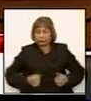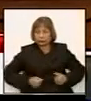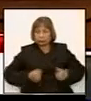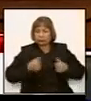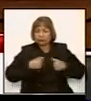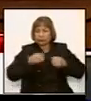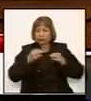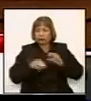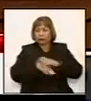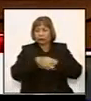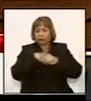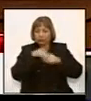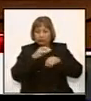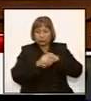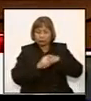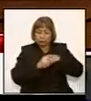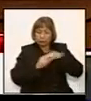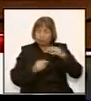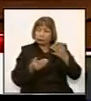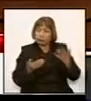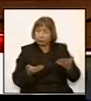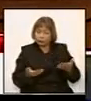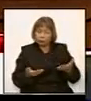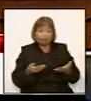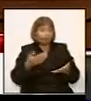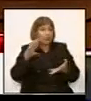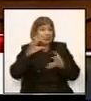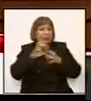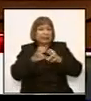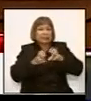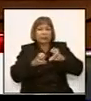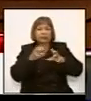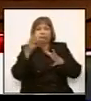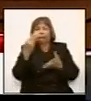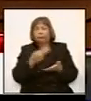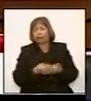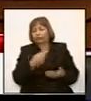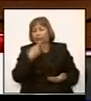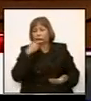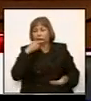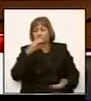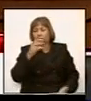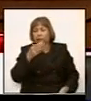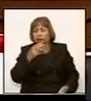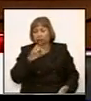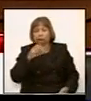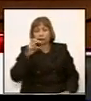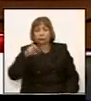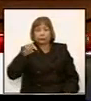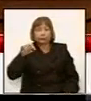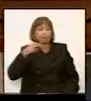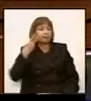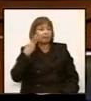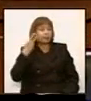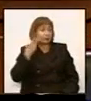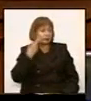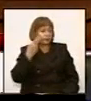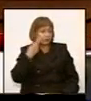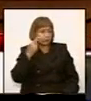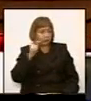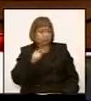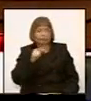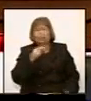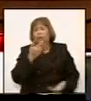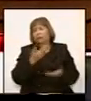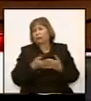manera adecuada y que muchas veces cae en las garras, como bien lo dijo la congresista Chacón, de Pepe el Vivo. Entonces, acá evitemos